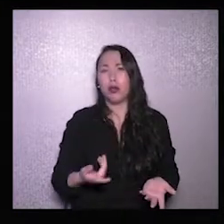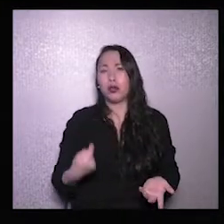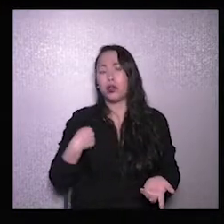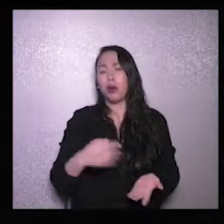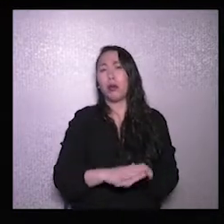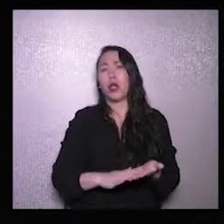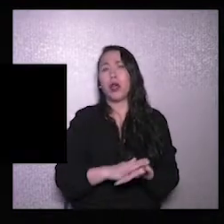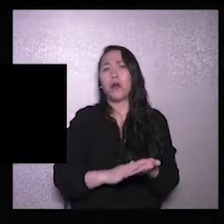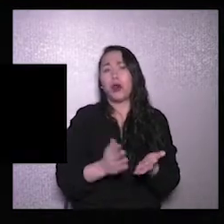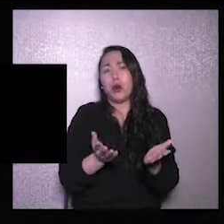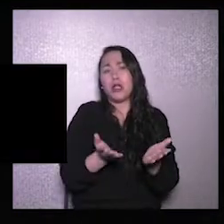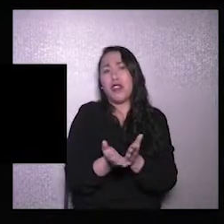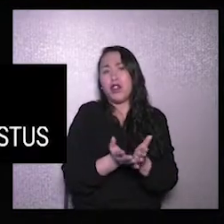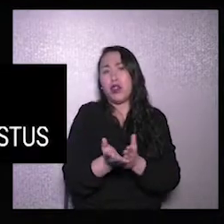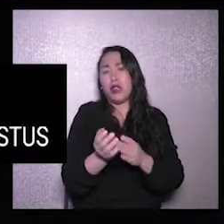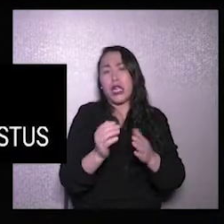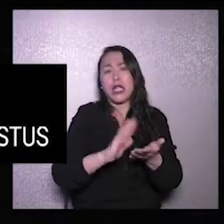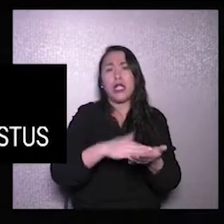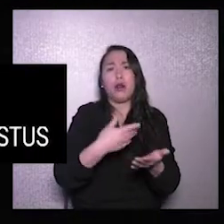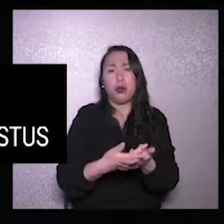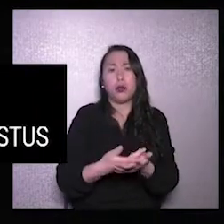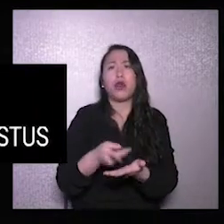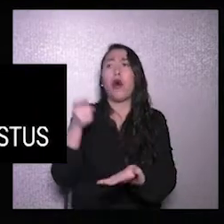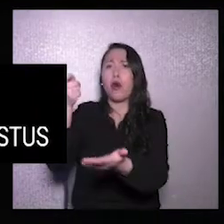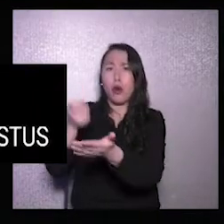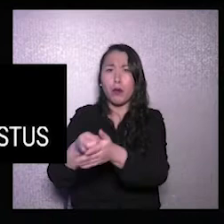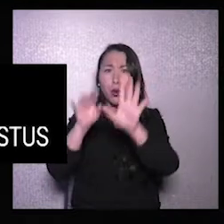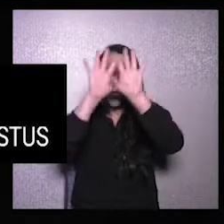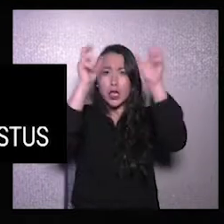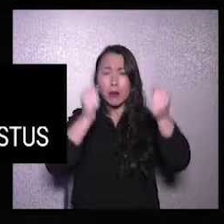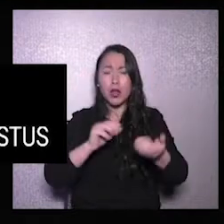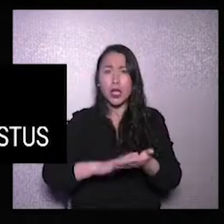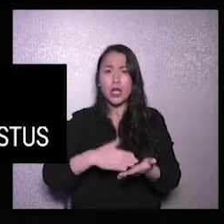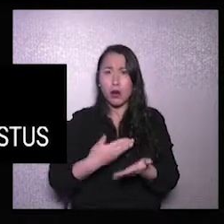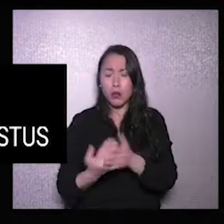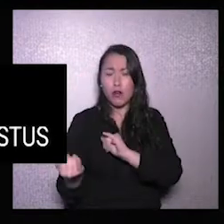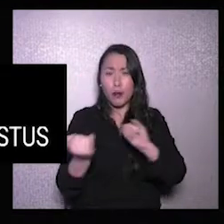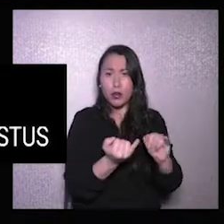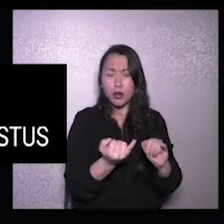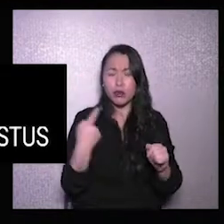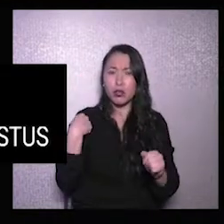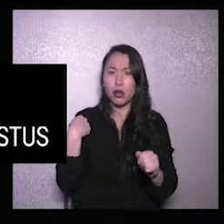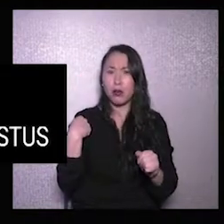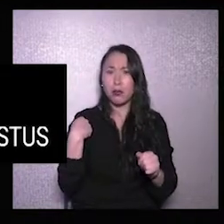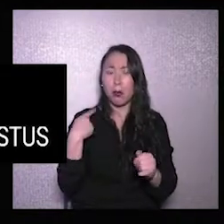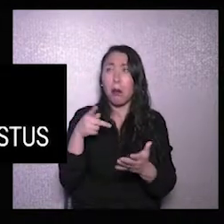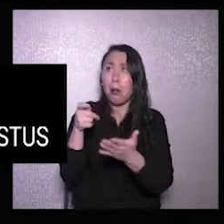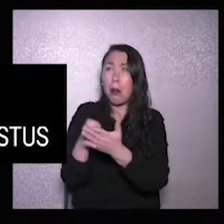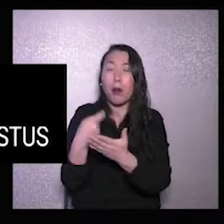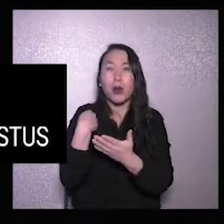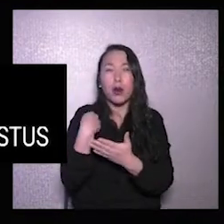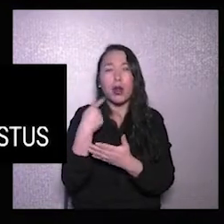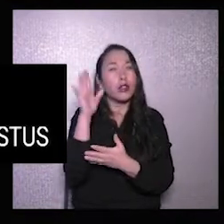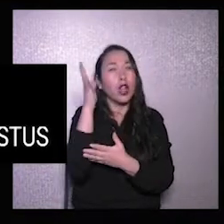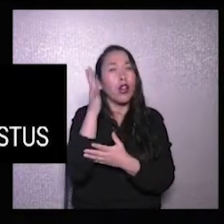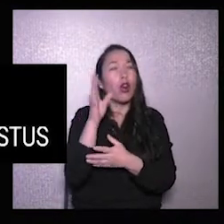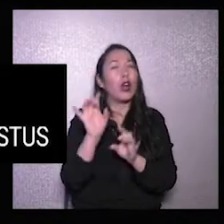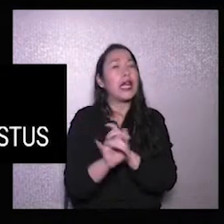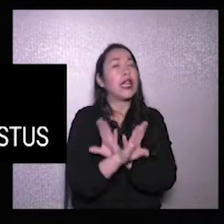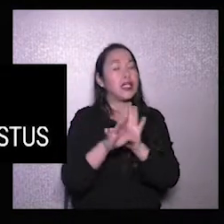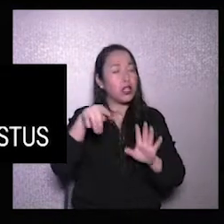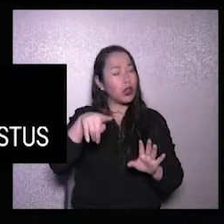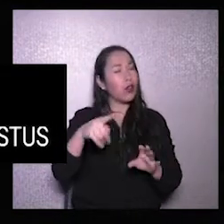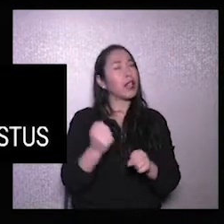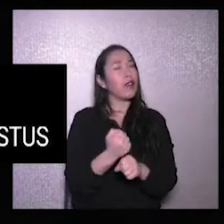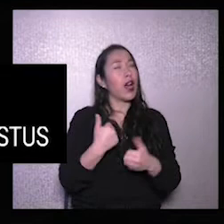prestador de salud decido comprar un sistema de información, muchas veces no tengo la claridad de si esto va a funcionar o no